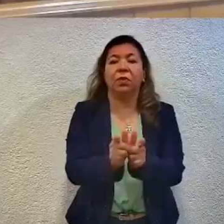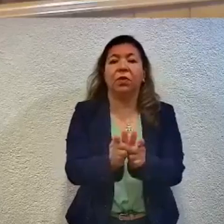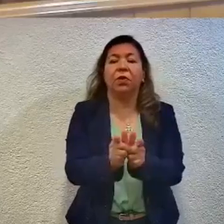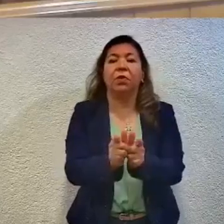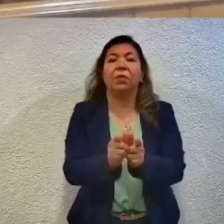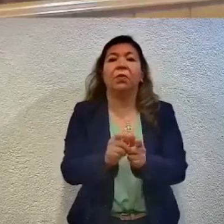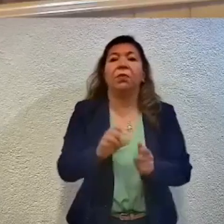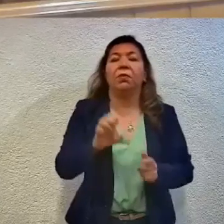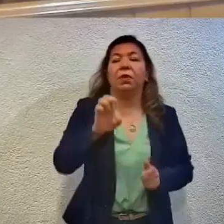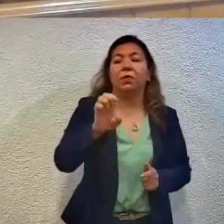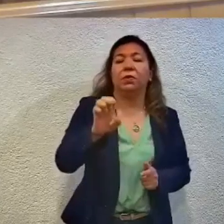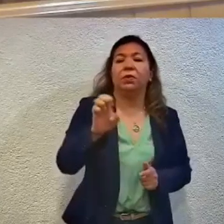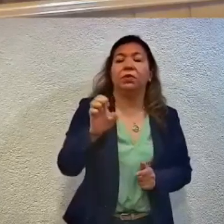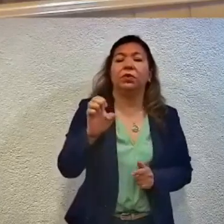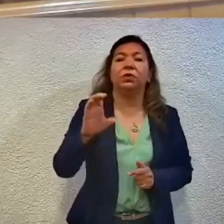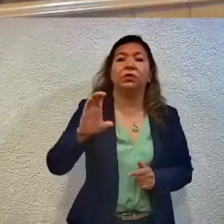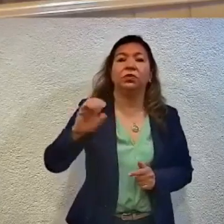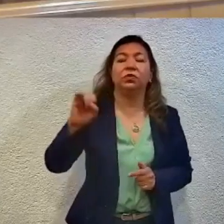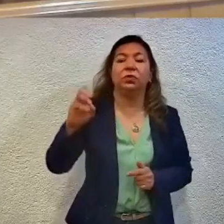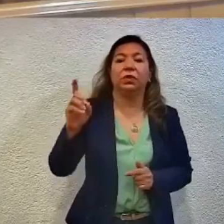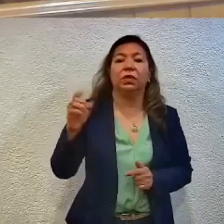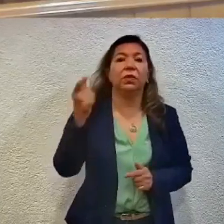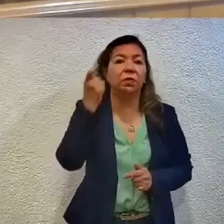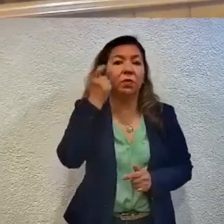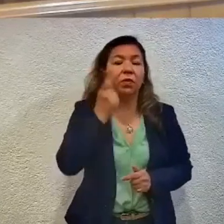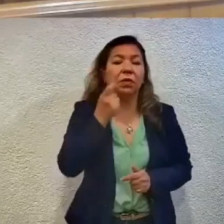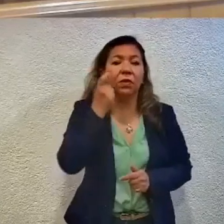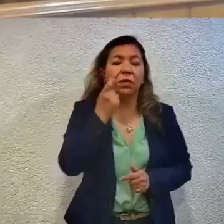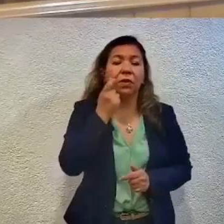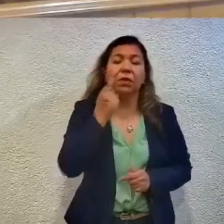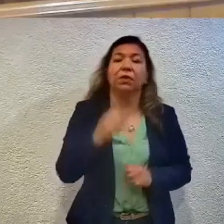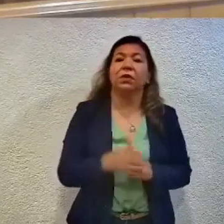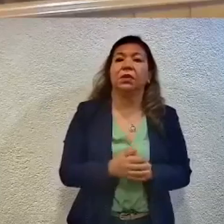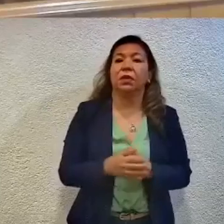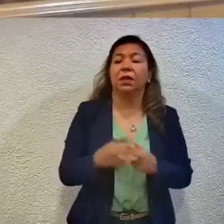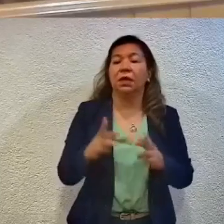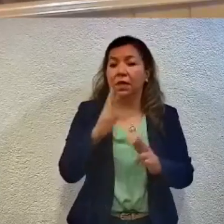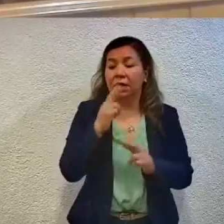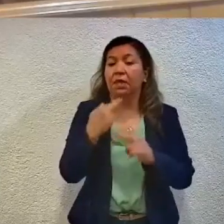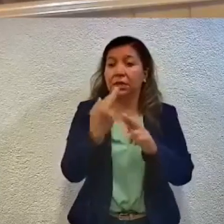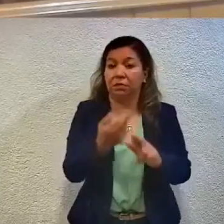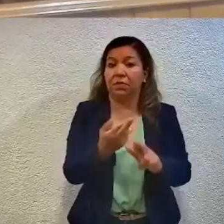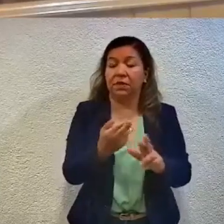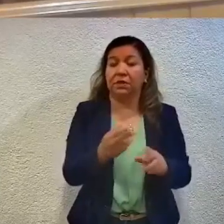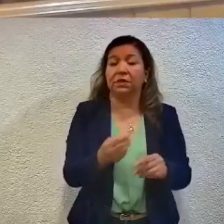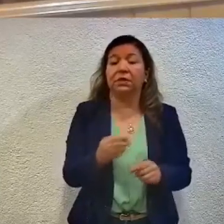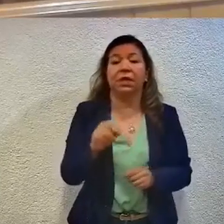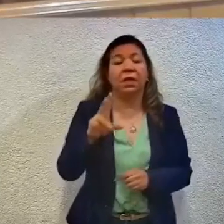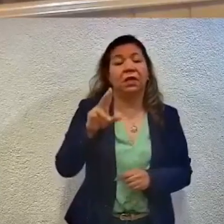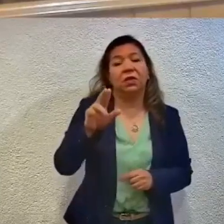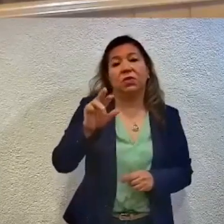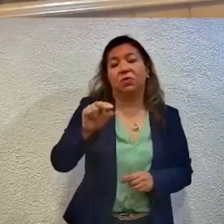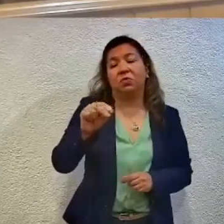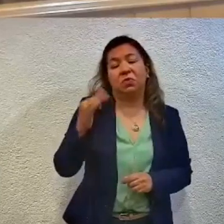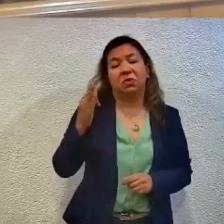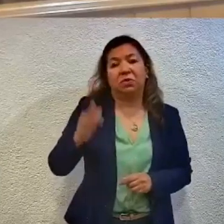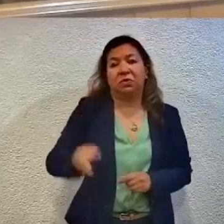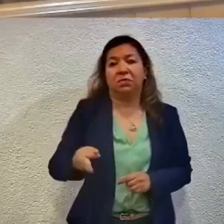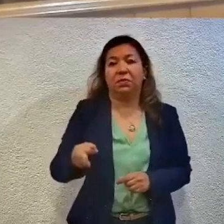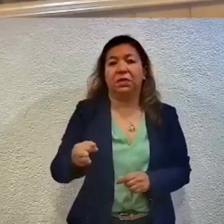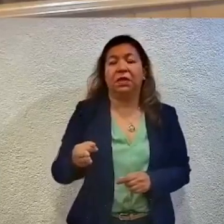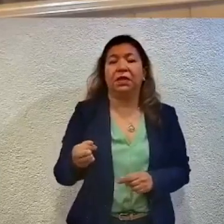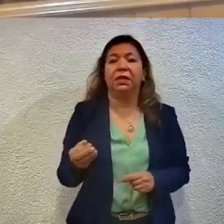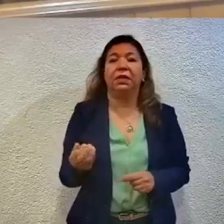Guerrero impugna al Consejo Distrital Electoral 20 que, al emitir la respuesta, violentó la decisión del electorado al negar el